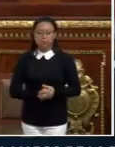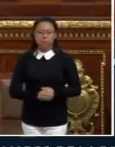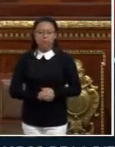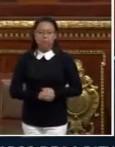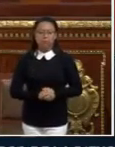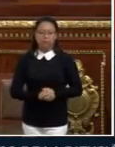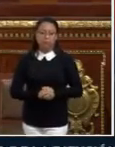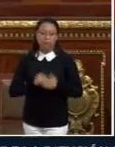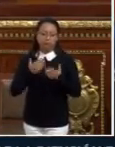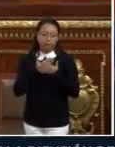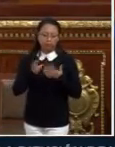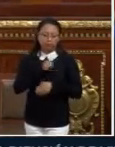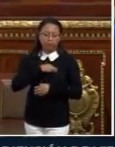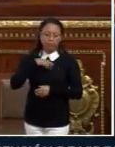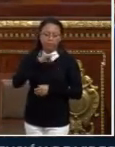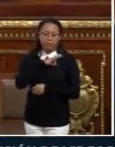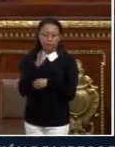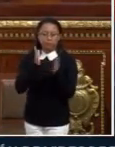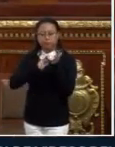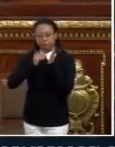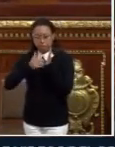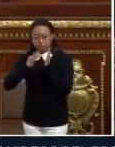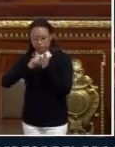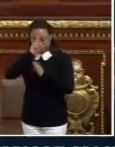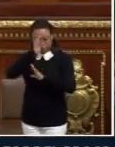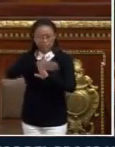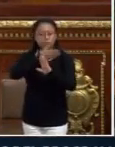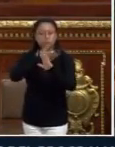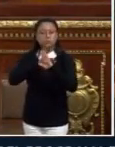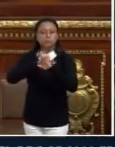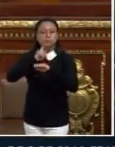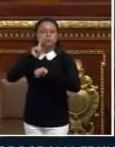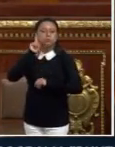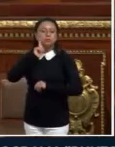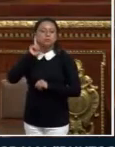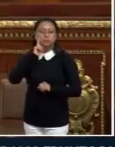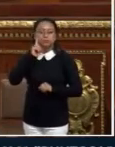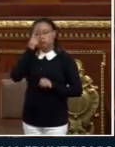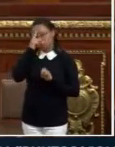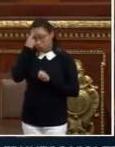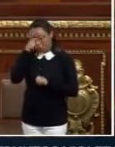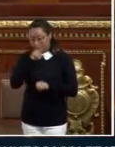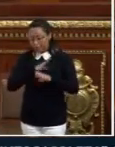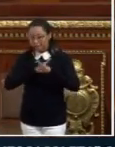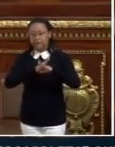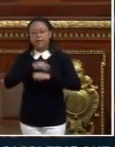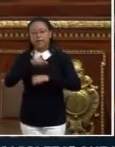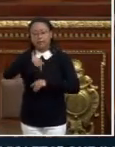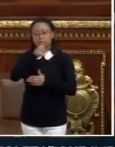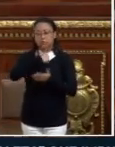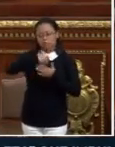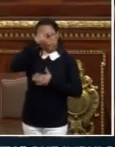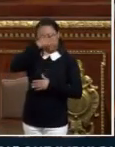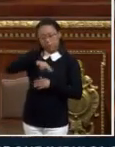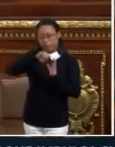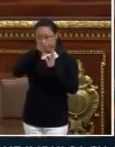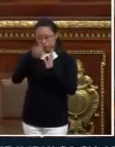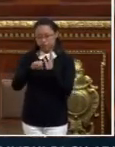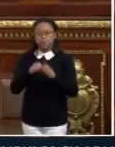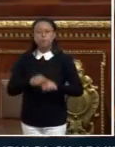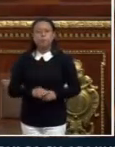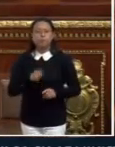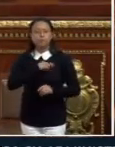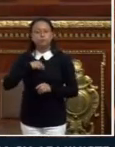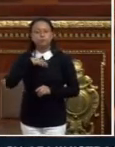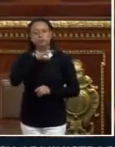Hablemos un poquito de la estrategia de la violencia de género, para combatir la violencia de género en la Ciudad de México. Por ejemplo, y hablemos un